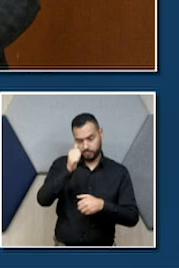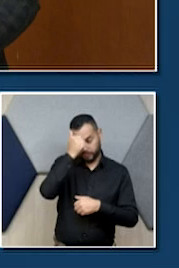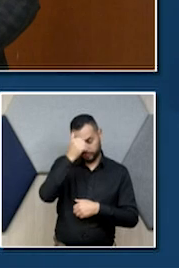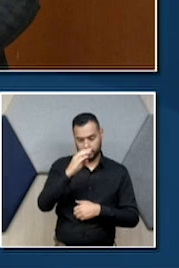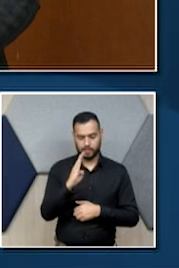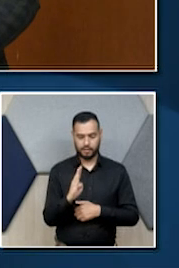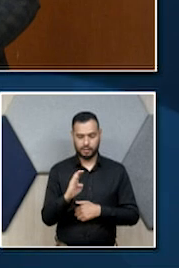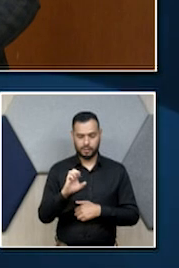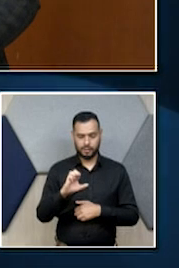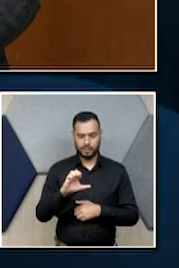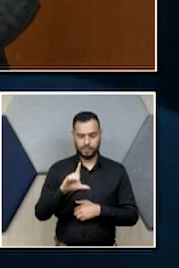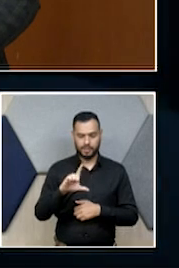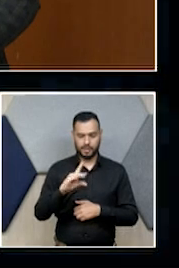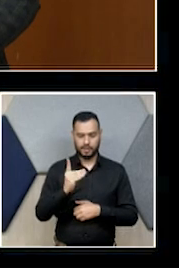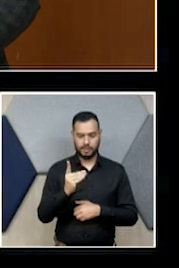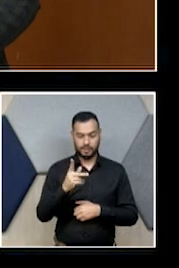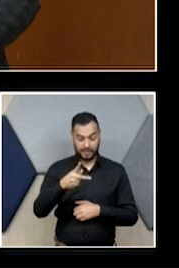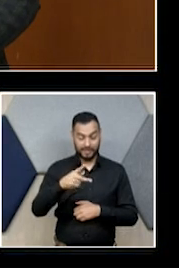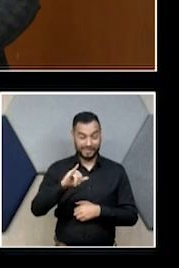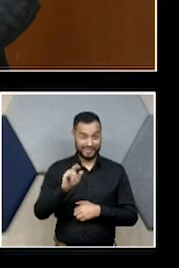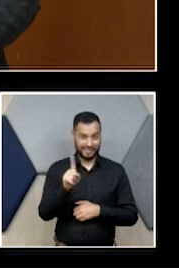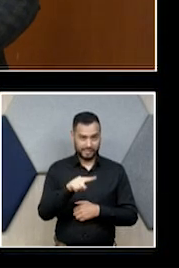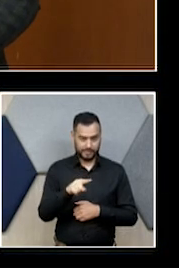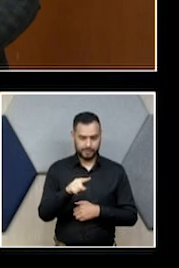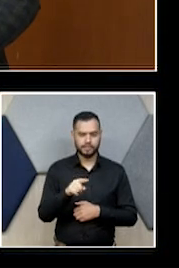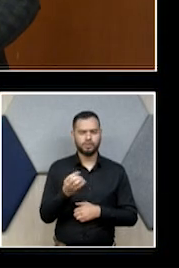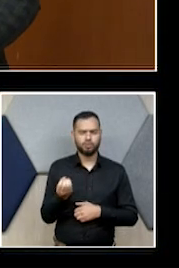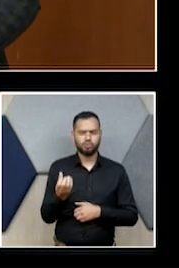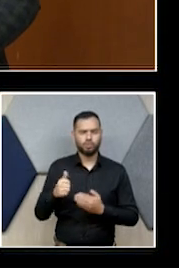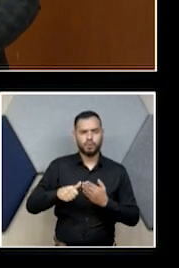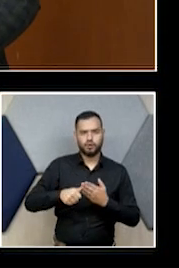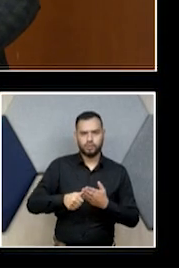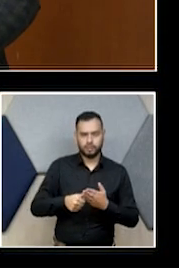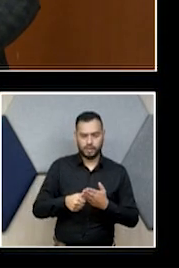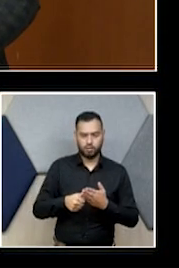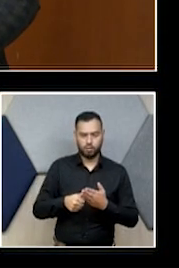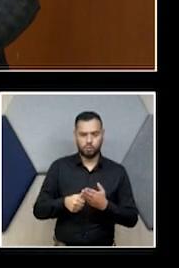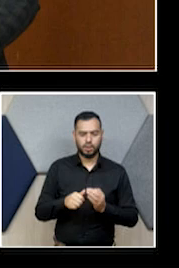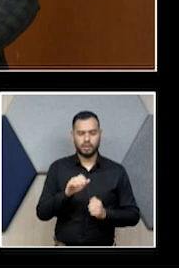Izquierdo Torres, identificada con la cédula de ciudadanía número